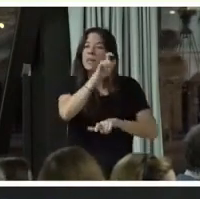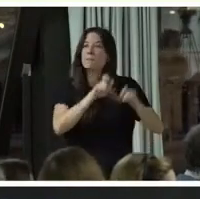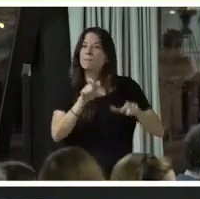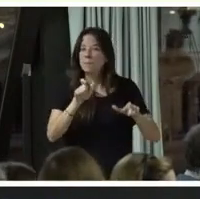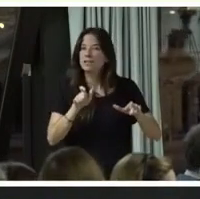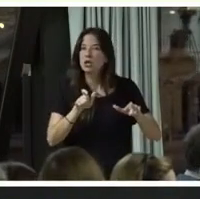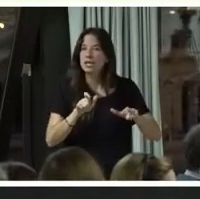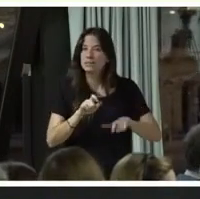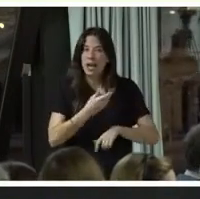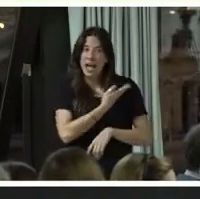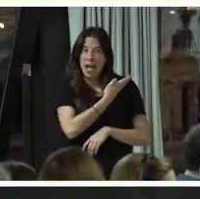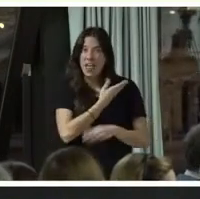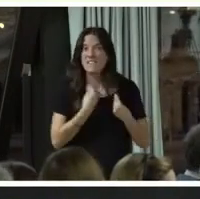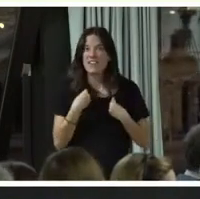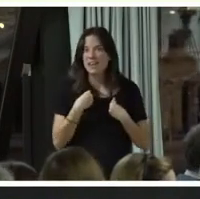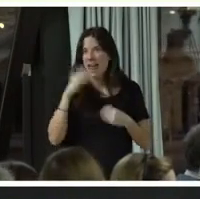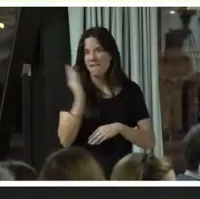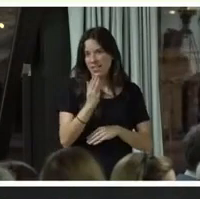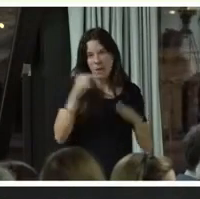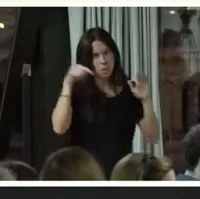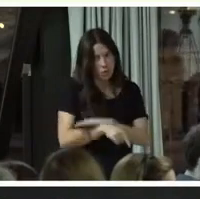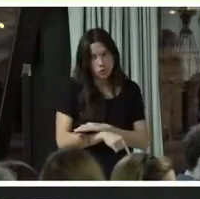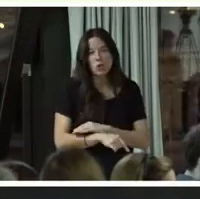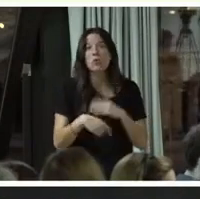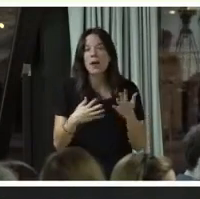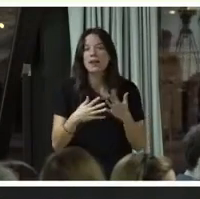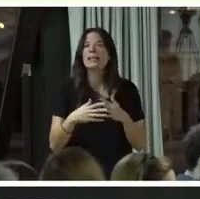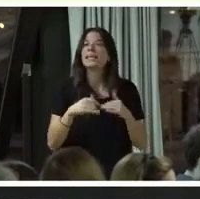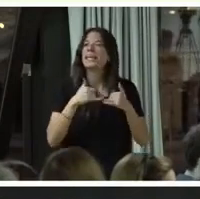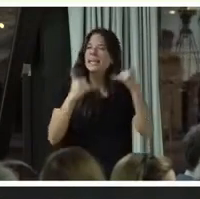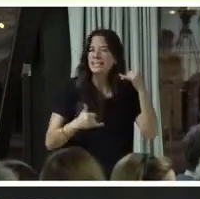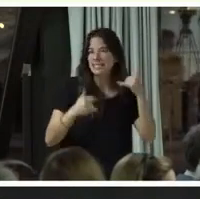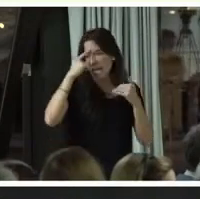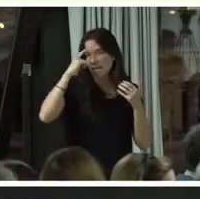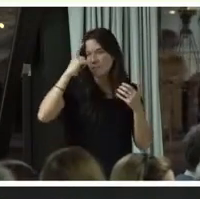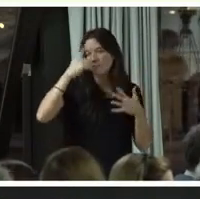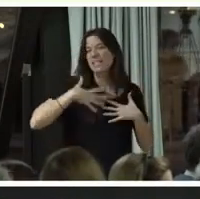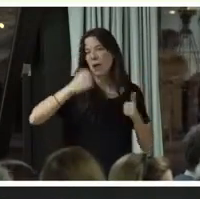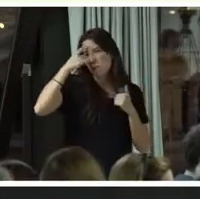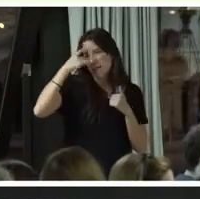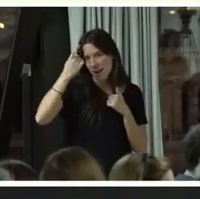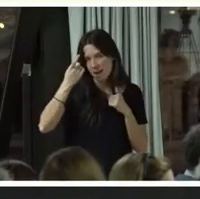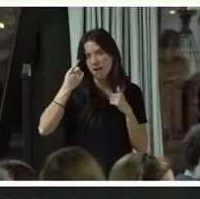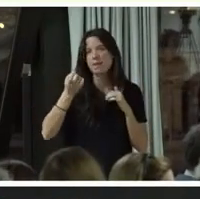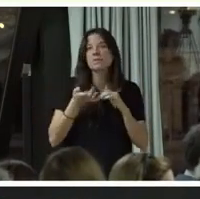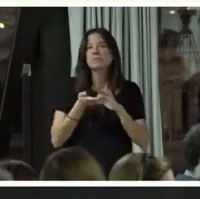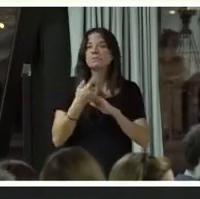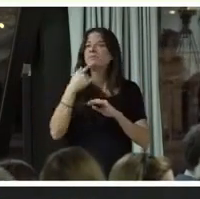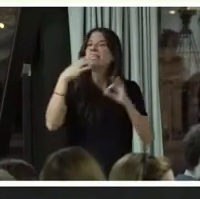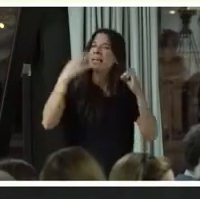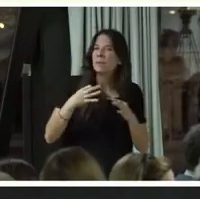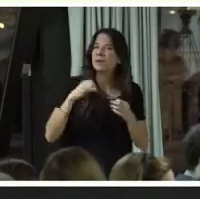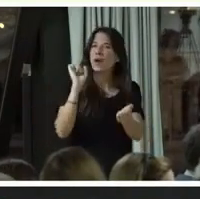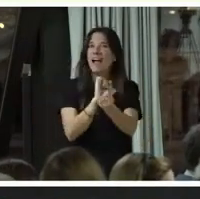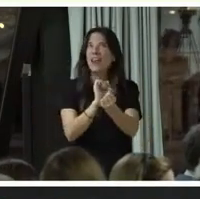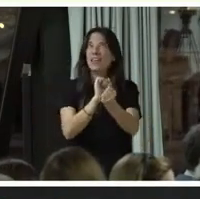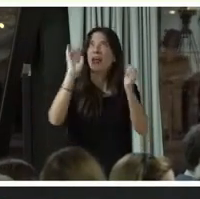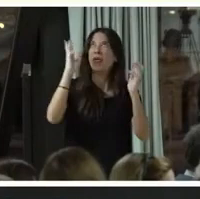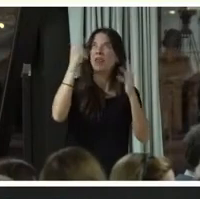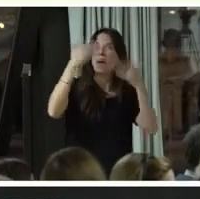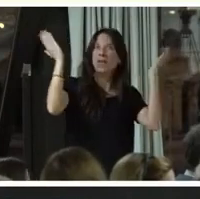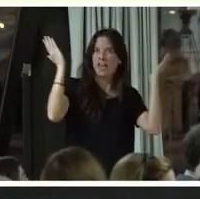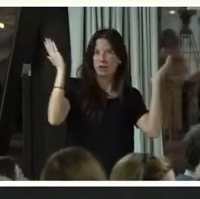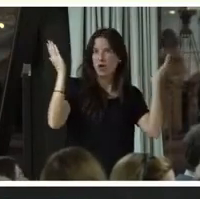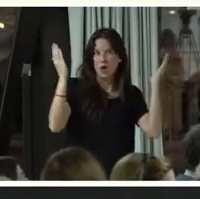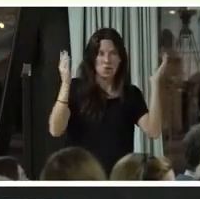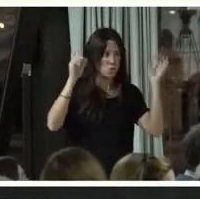la población gazatí principalmente y es la crisis de la Salud Mental es una población no es una cárcel a cielo abierto o la mayor cárcel